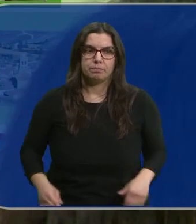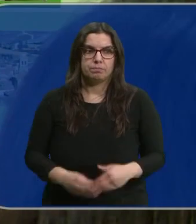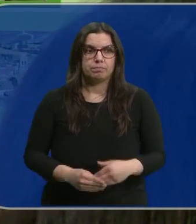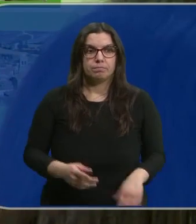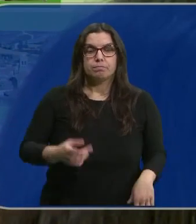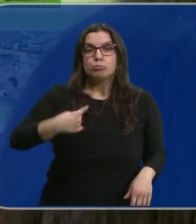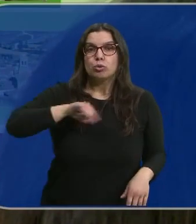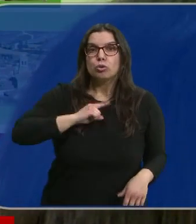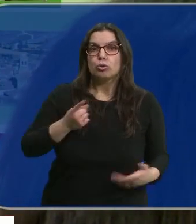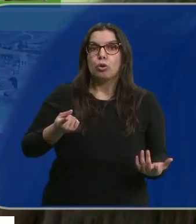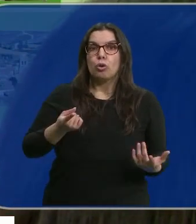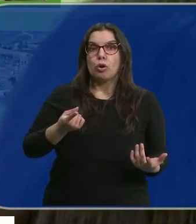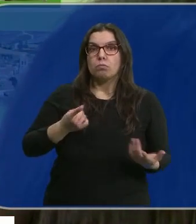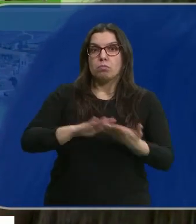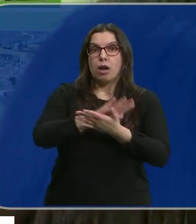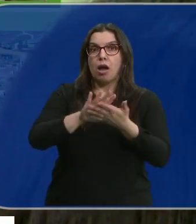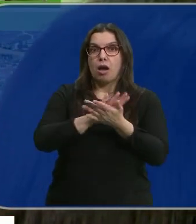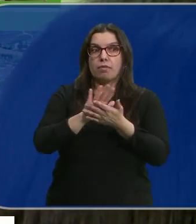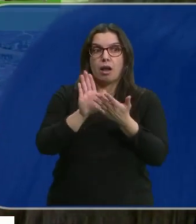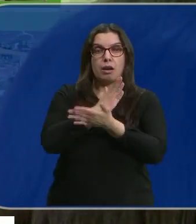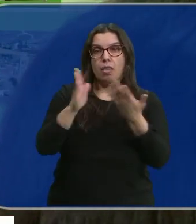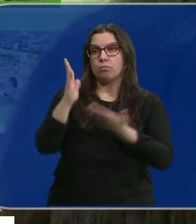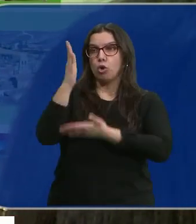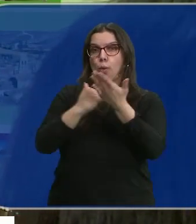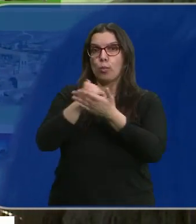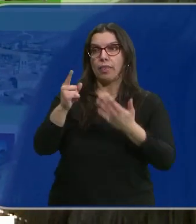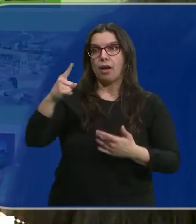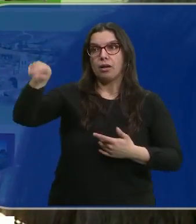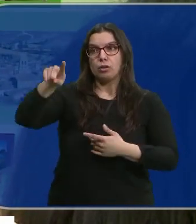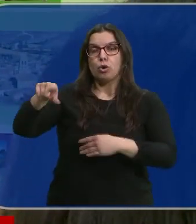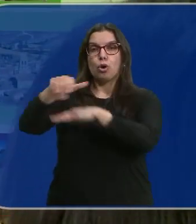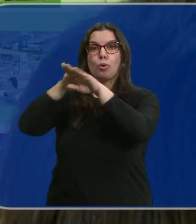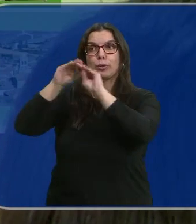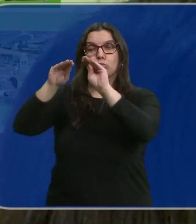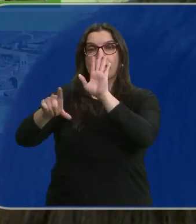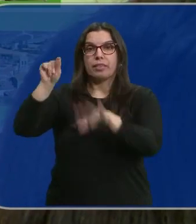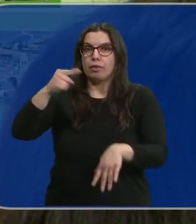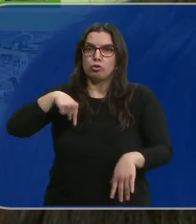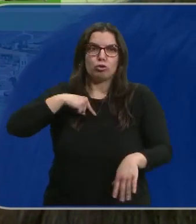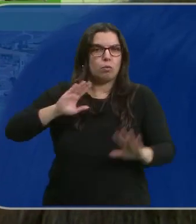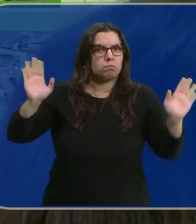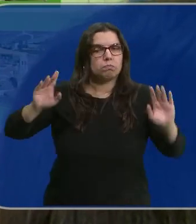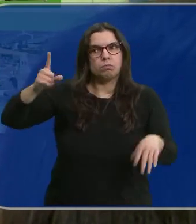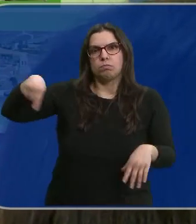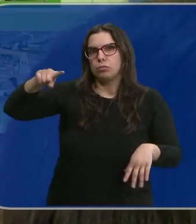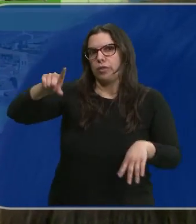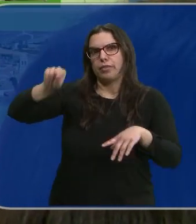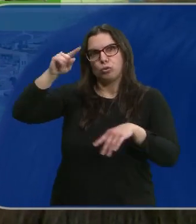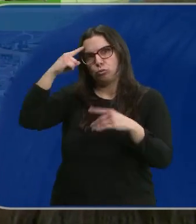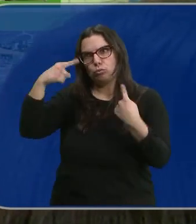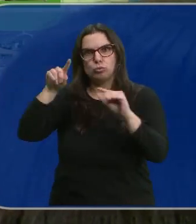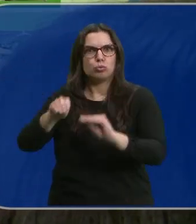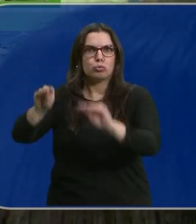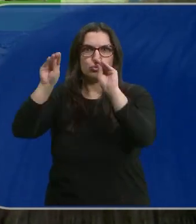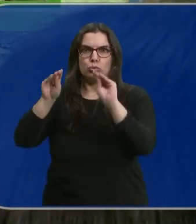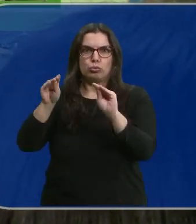Nosotros no tenemos por qué decir nada a lo que una administración, una comunidad autónoma y su gobierno decida. Allá ese gobierno lo que quiere hacer